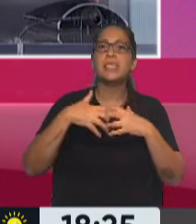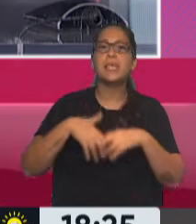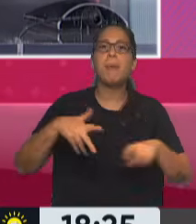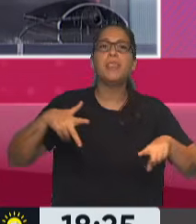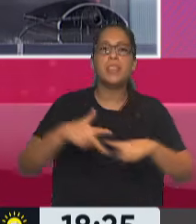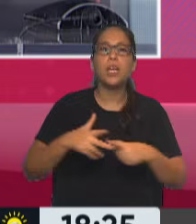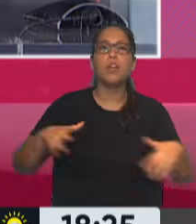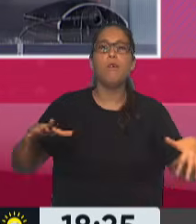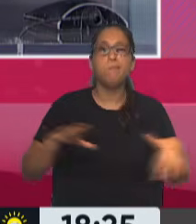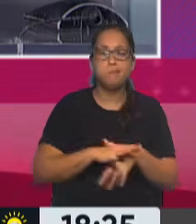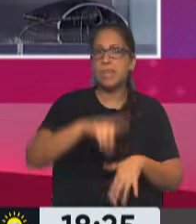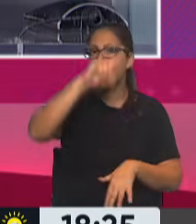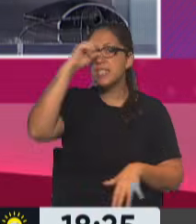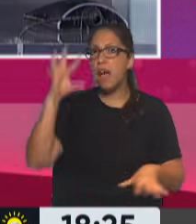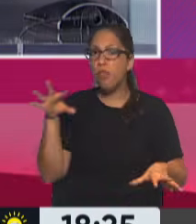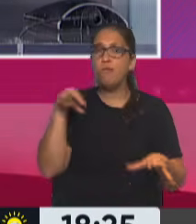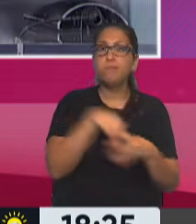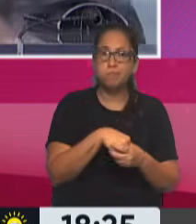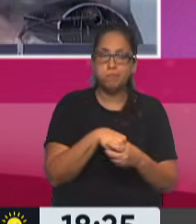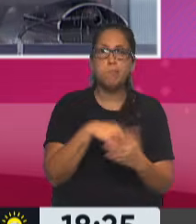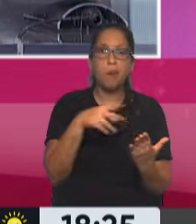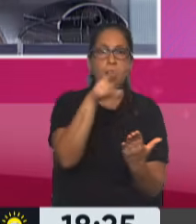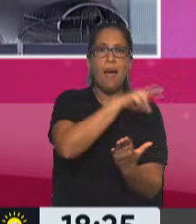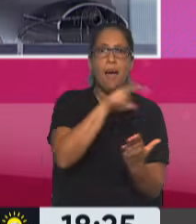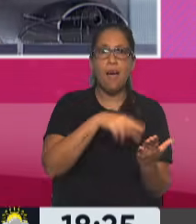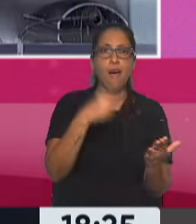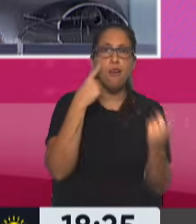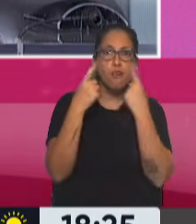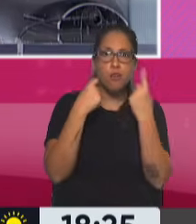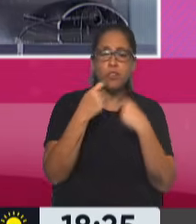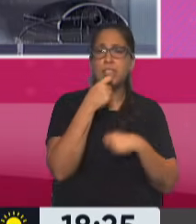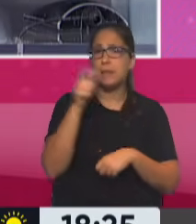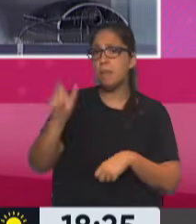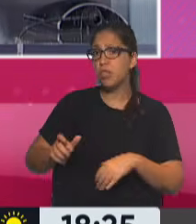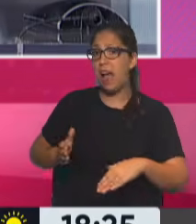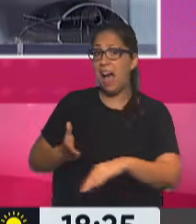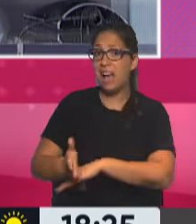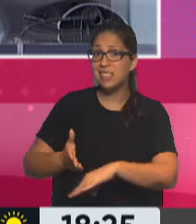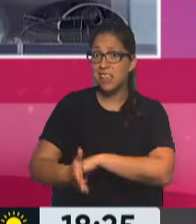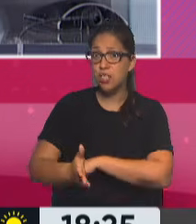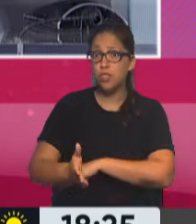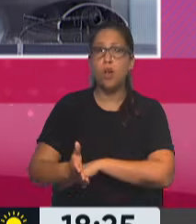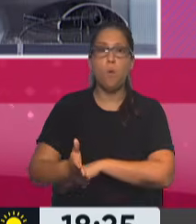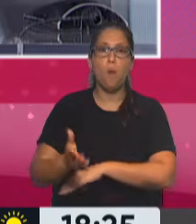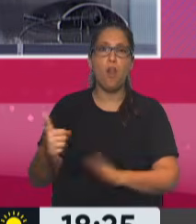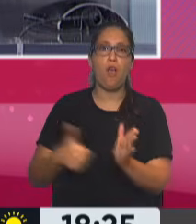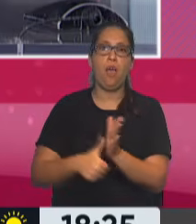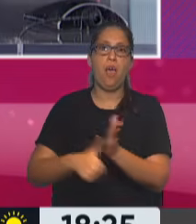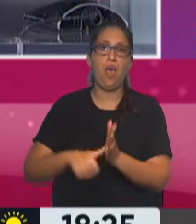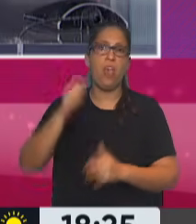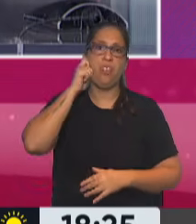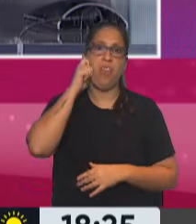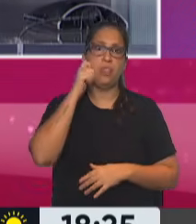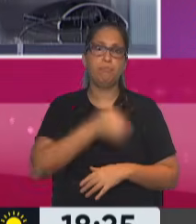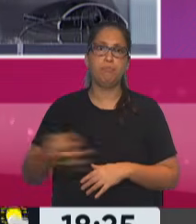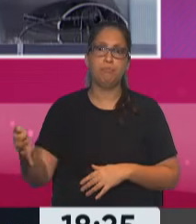para que con la intervención del Estado se pueda comprobar fehacientemente que la persona que accede básicamente verifique la edad correspondiente. Y si